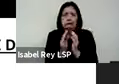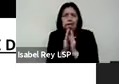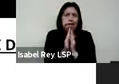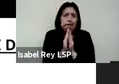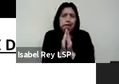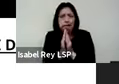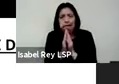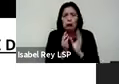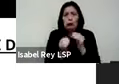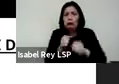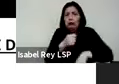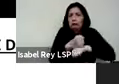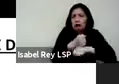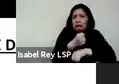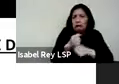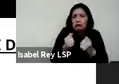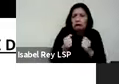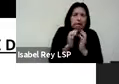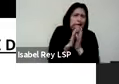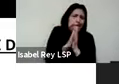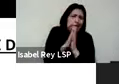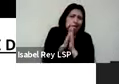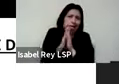en el fútbol.